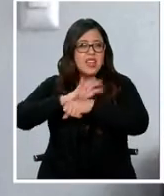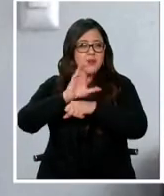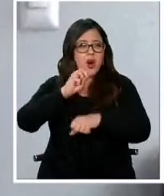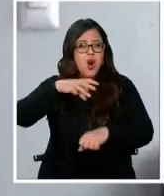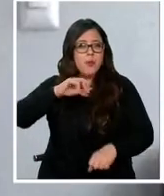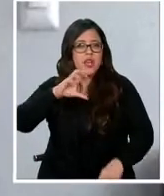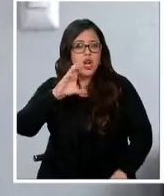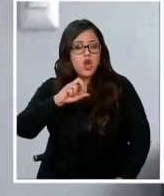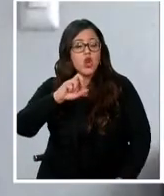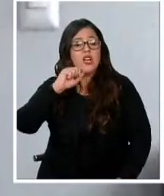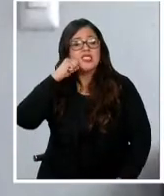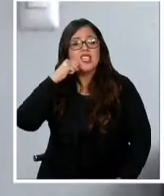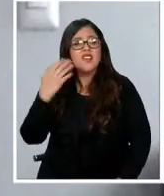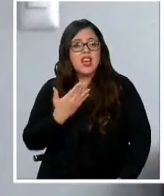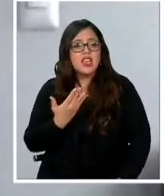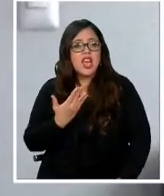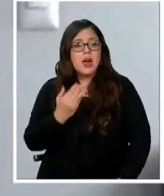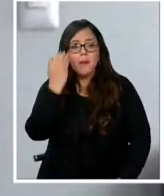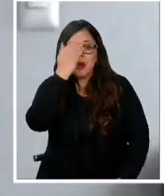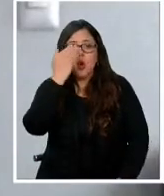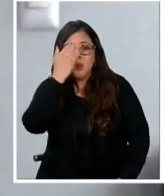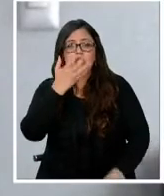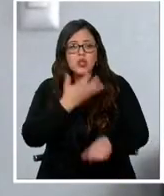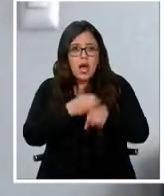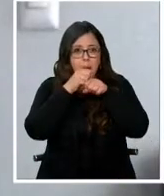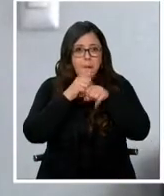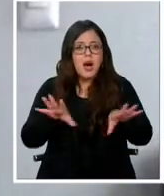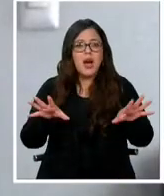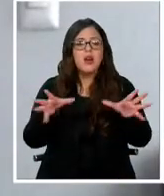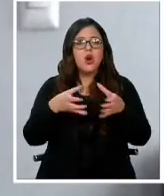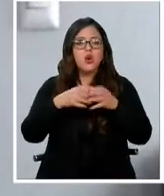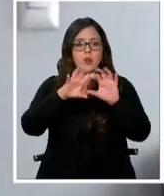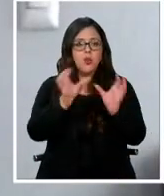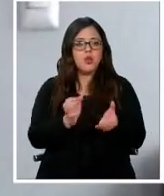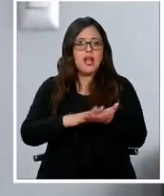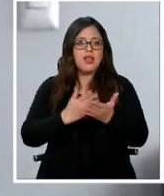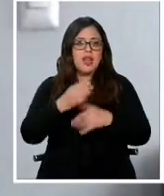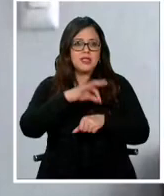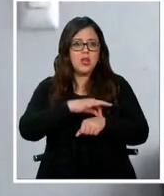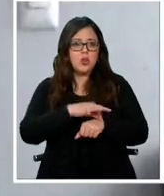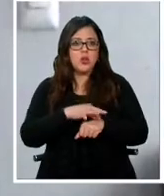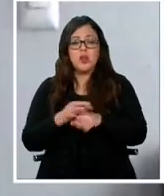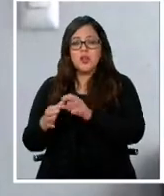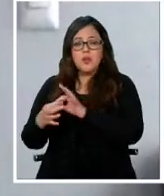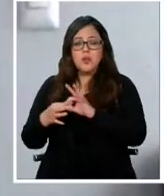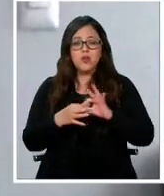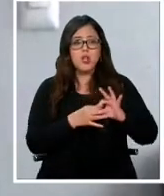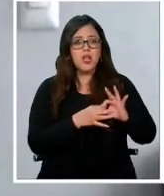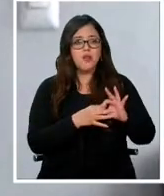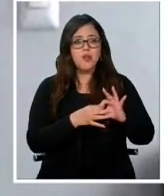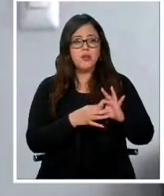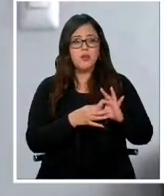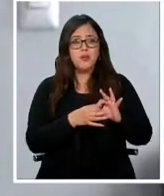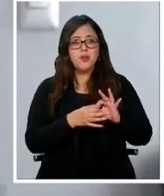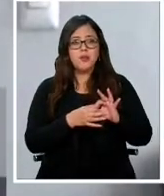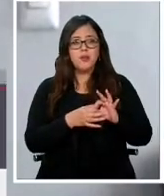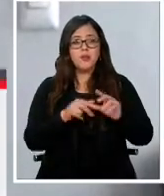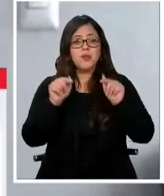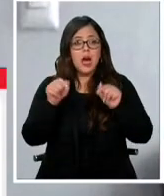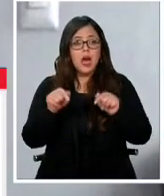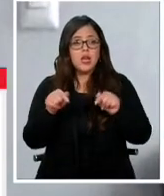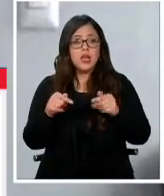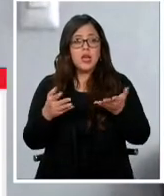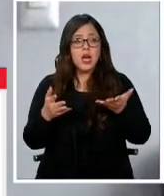consideradas variantes de preocupación por la Organización Mundial de la Salud prácticamente porque han